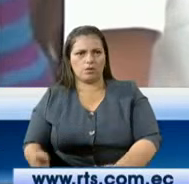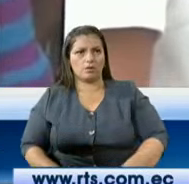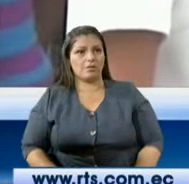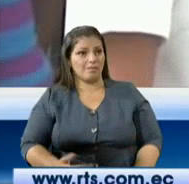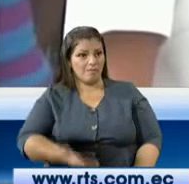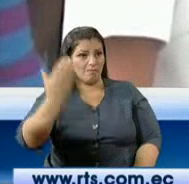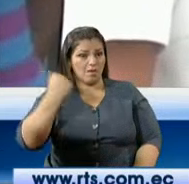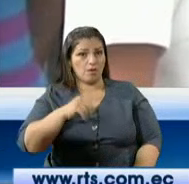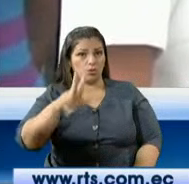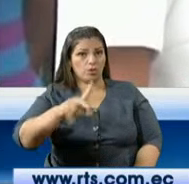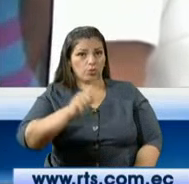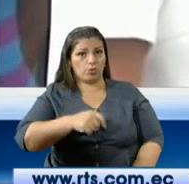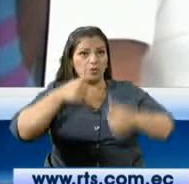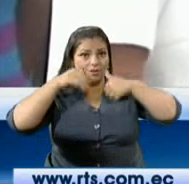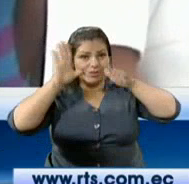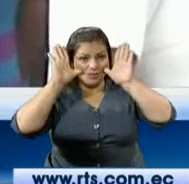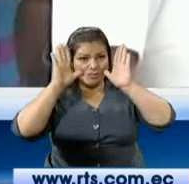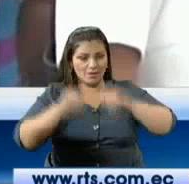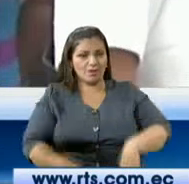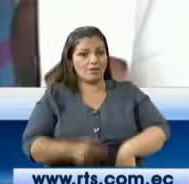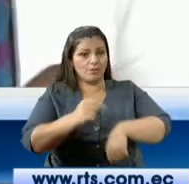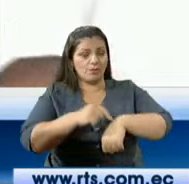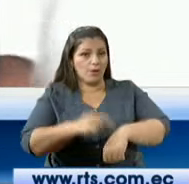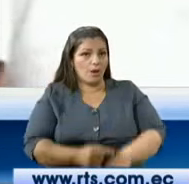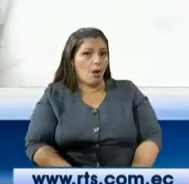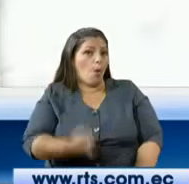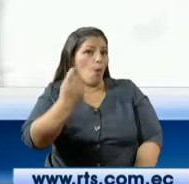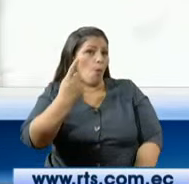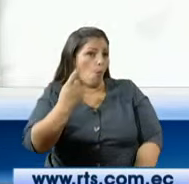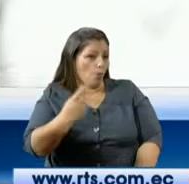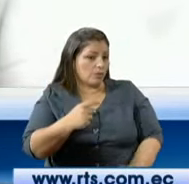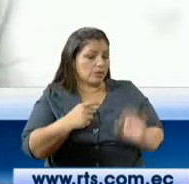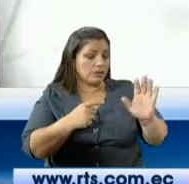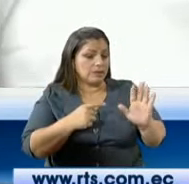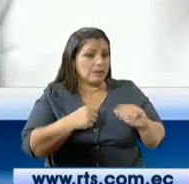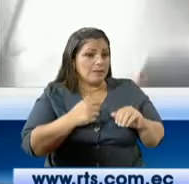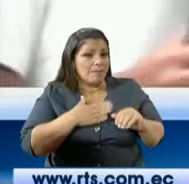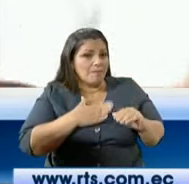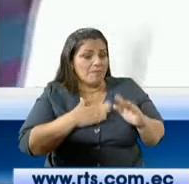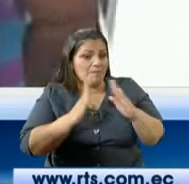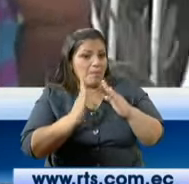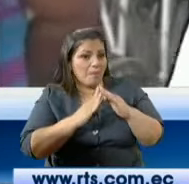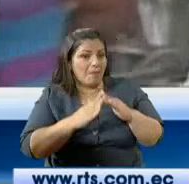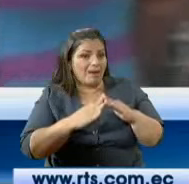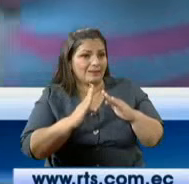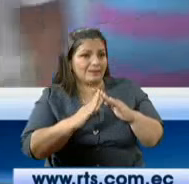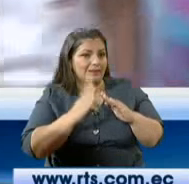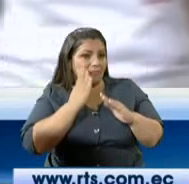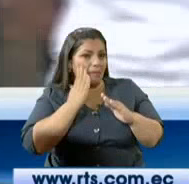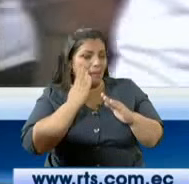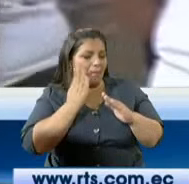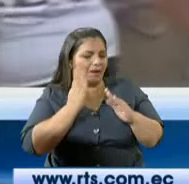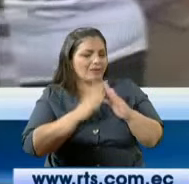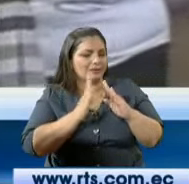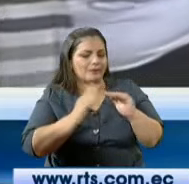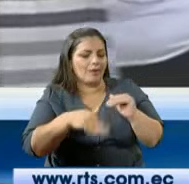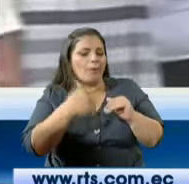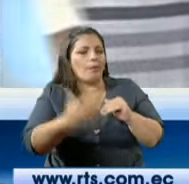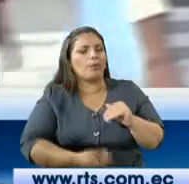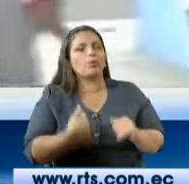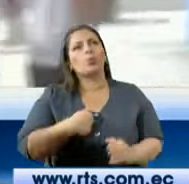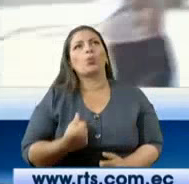las 12. ¿De la quema? Antes de la quema de los monigotes. A la puerta del pie de la casa de mi mamá. Es por esto que los moradores dicen que es urgente, que